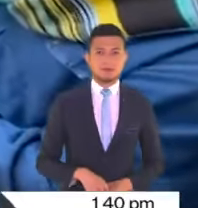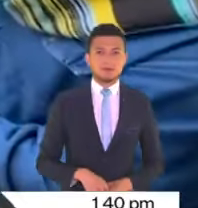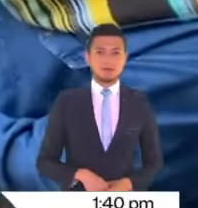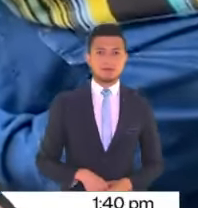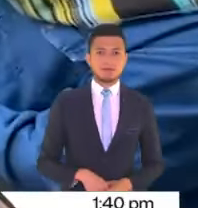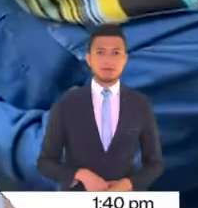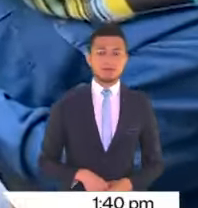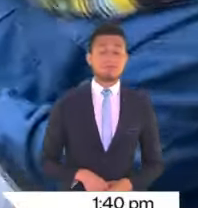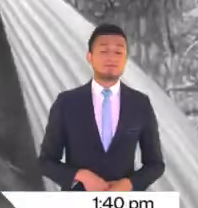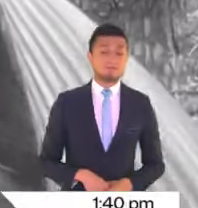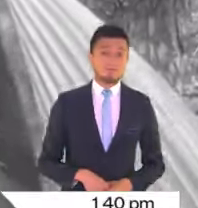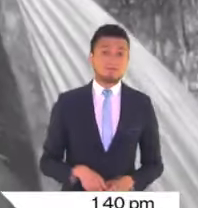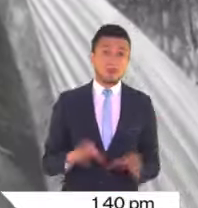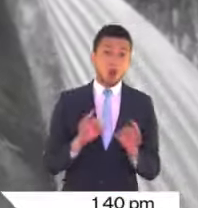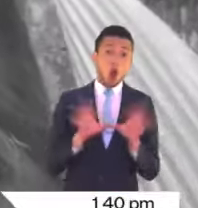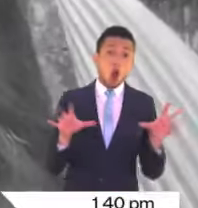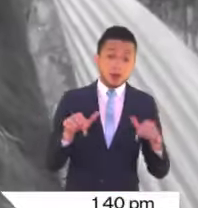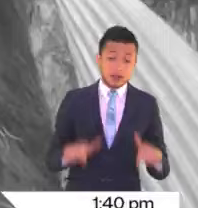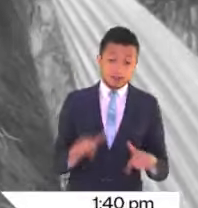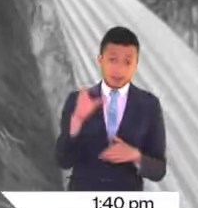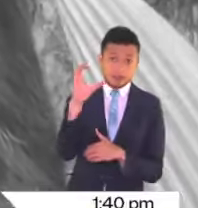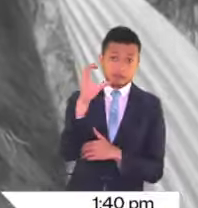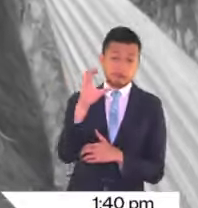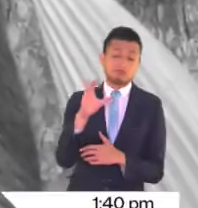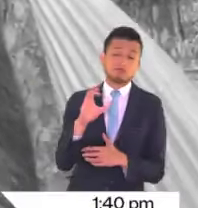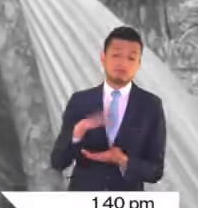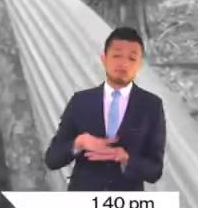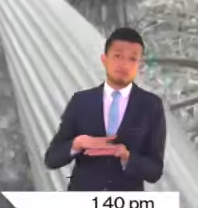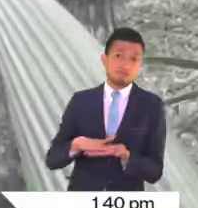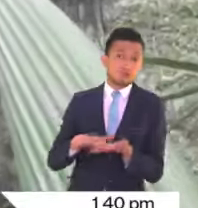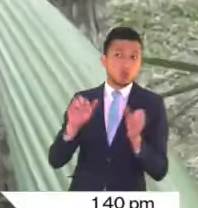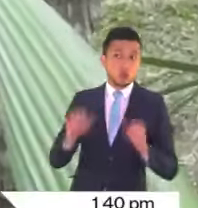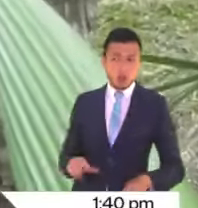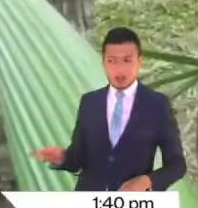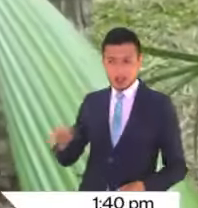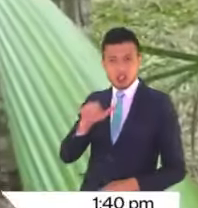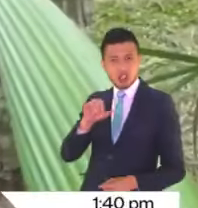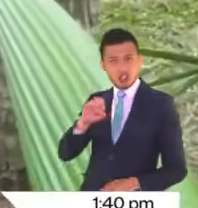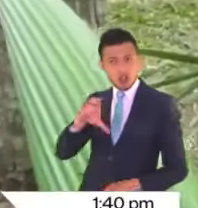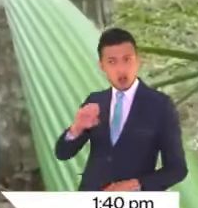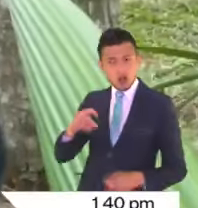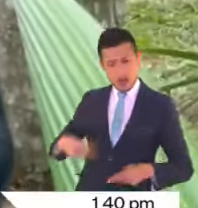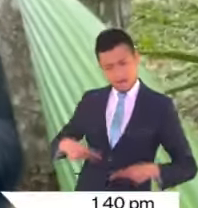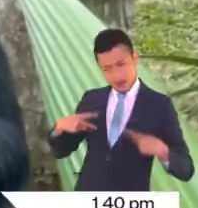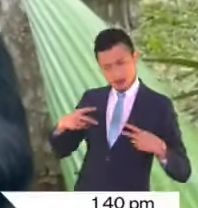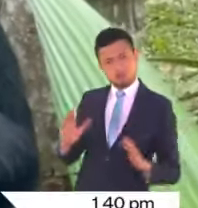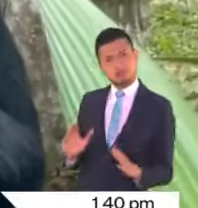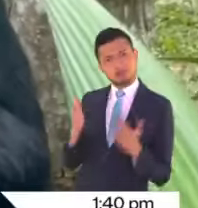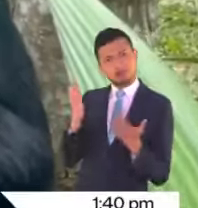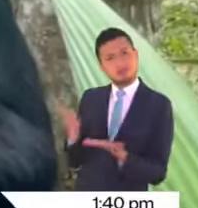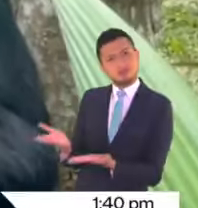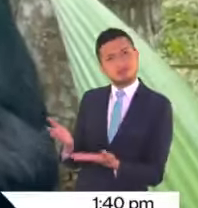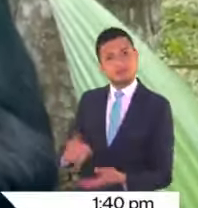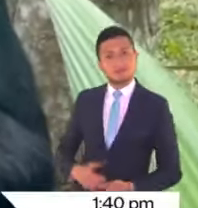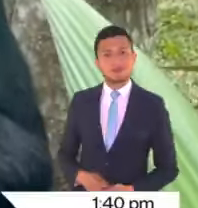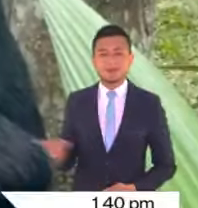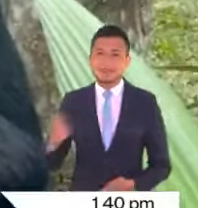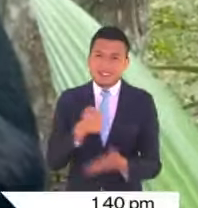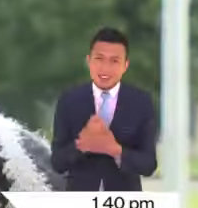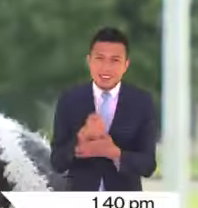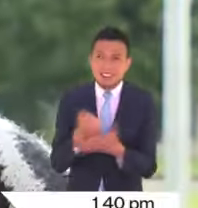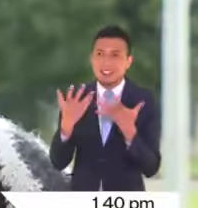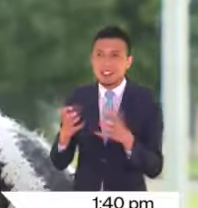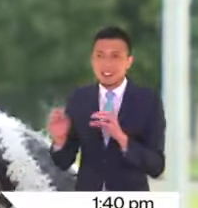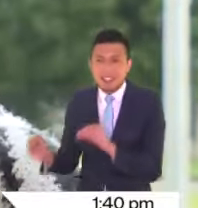Pero tenemos la oportunidad como país de saldar esa deuda y permitir que Yoko tenga una mejor calidad de vida. Estamos buscando que sea trasladado